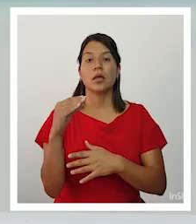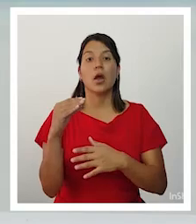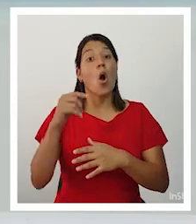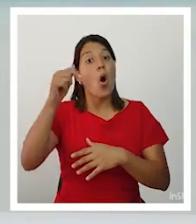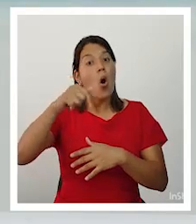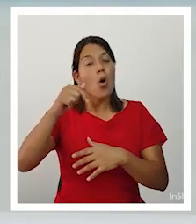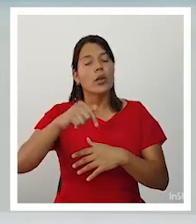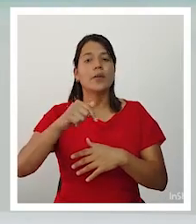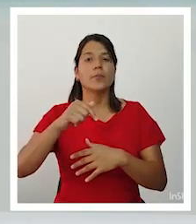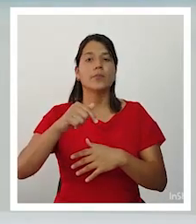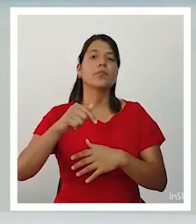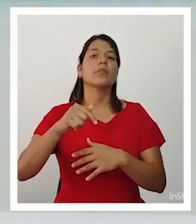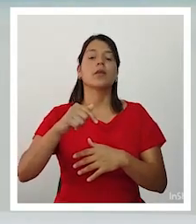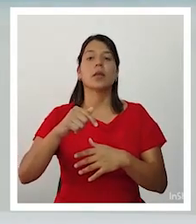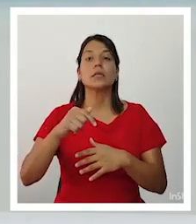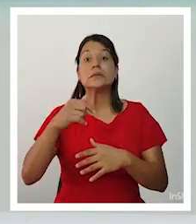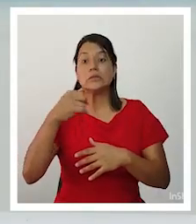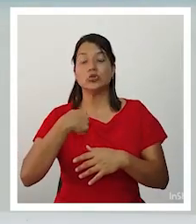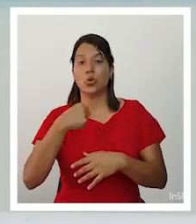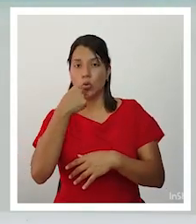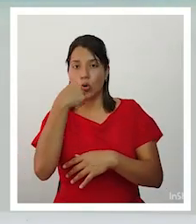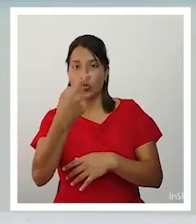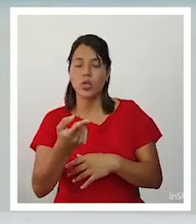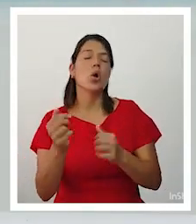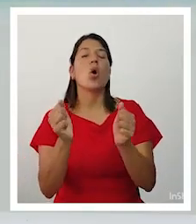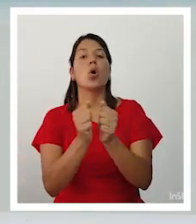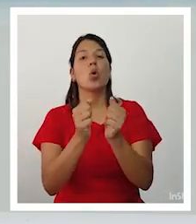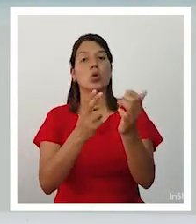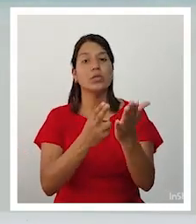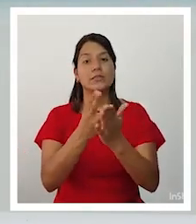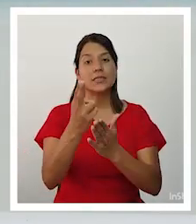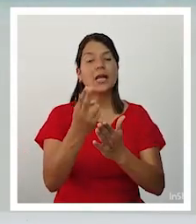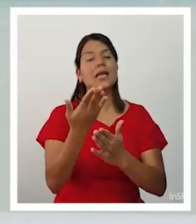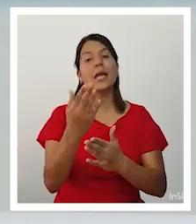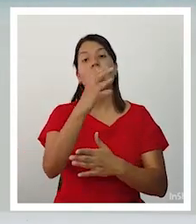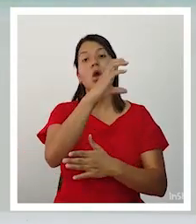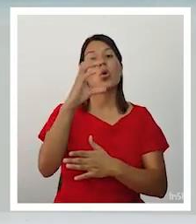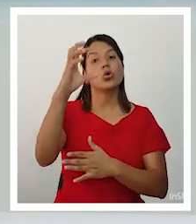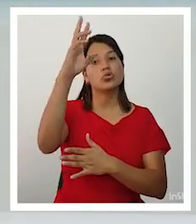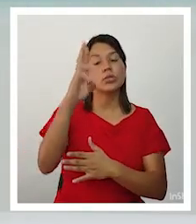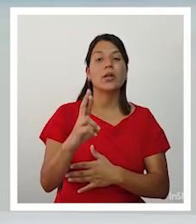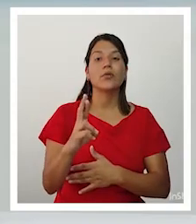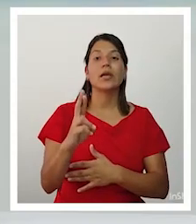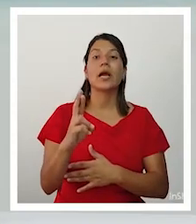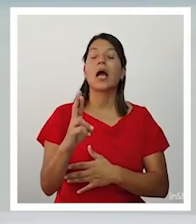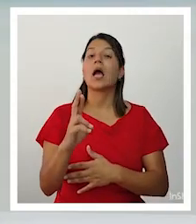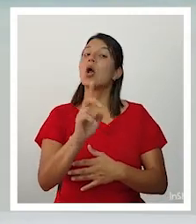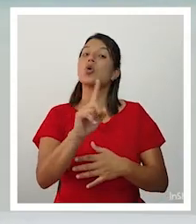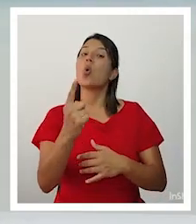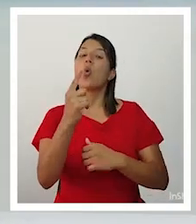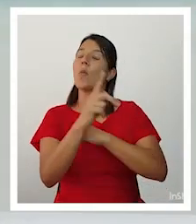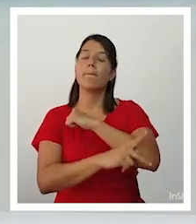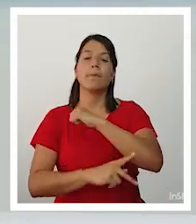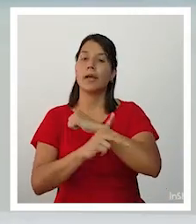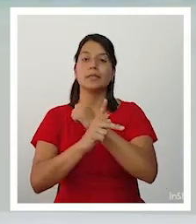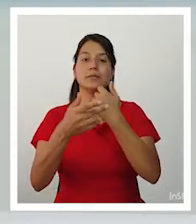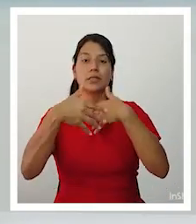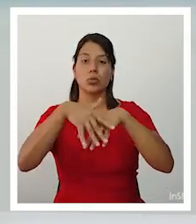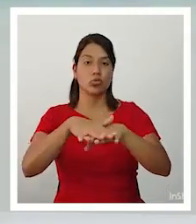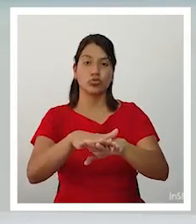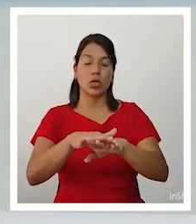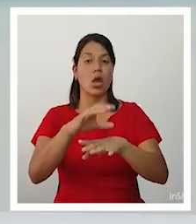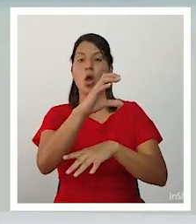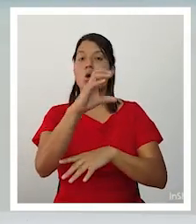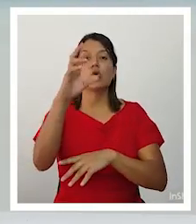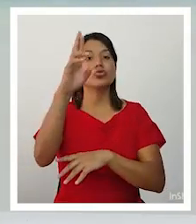hoy en día, sí lo digo con toda sinceridad, Costa Rica no es un país inclusivo. No